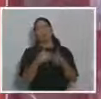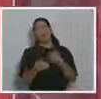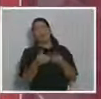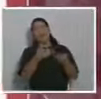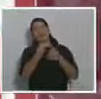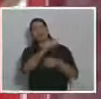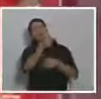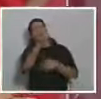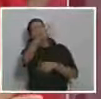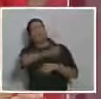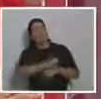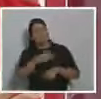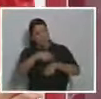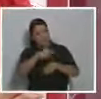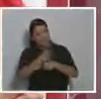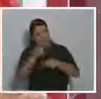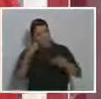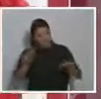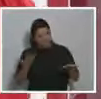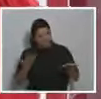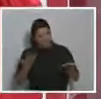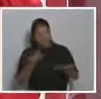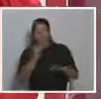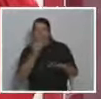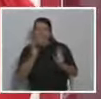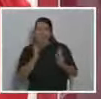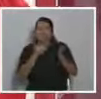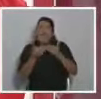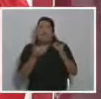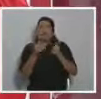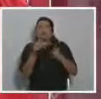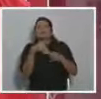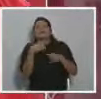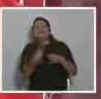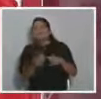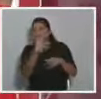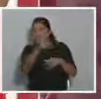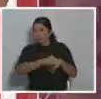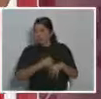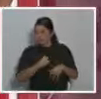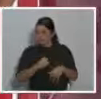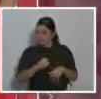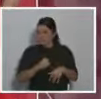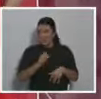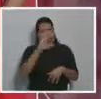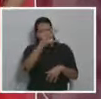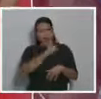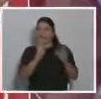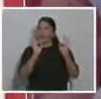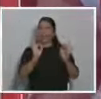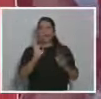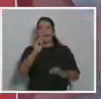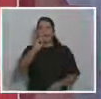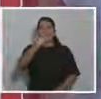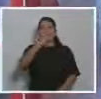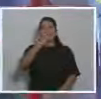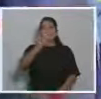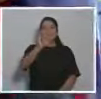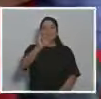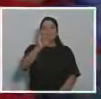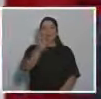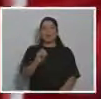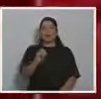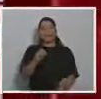que se le iba a caer. Ya estaba a punto de irse. Lo agarró apenas, Marito.